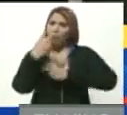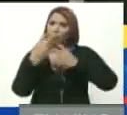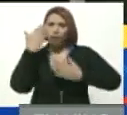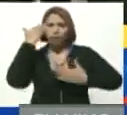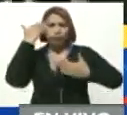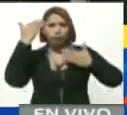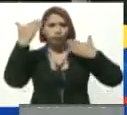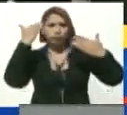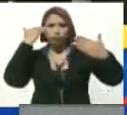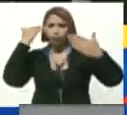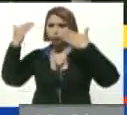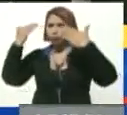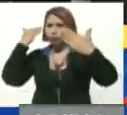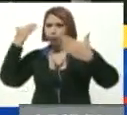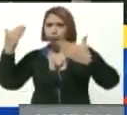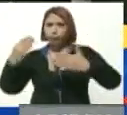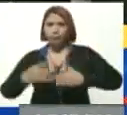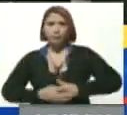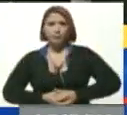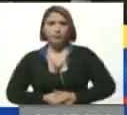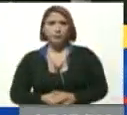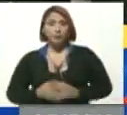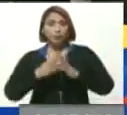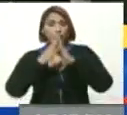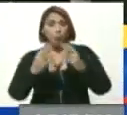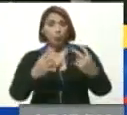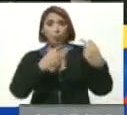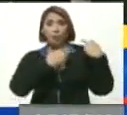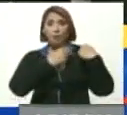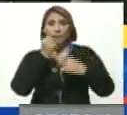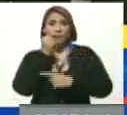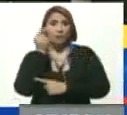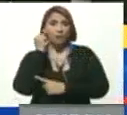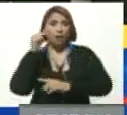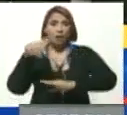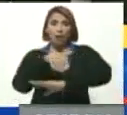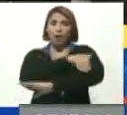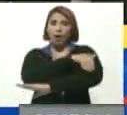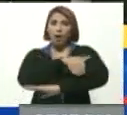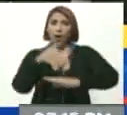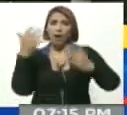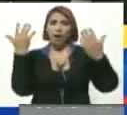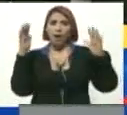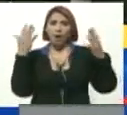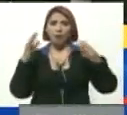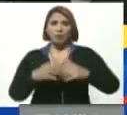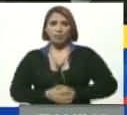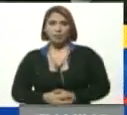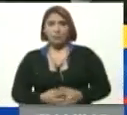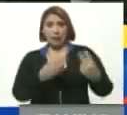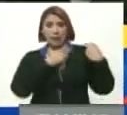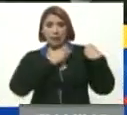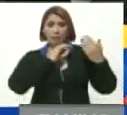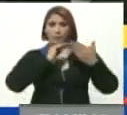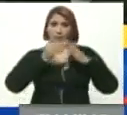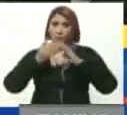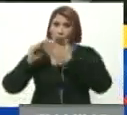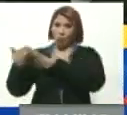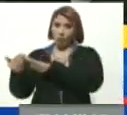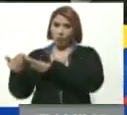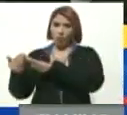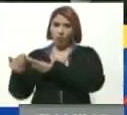saludo, un beso a los jefes y a las jefas de calle, a los jefes y jefas de comunidad,